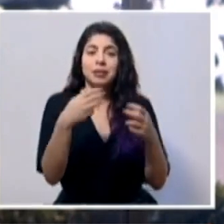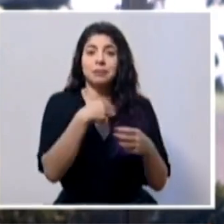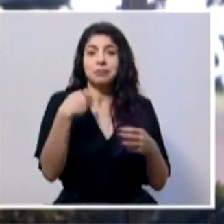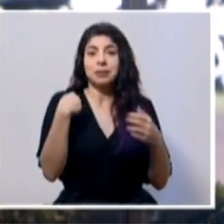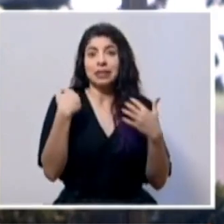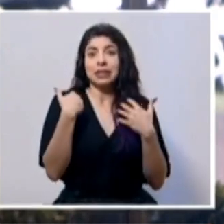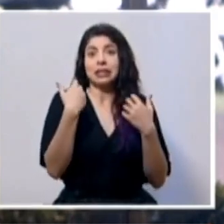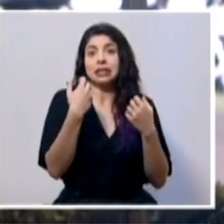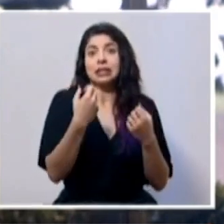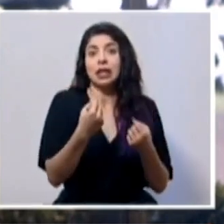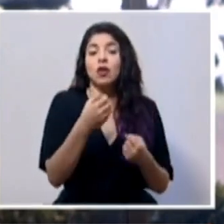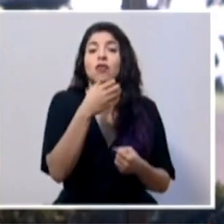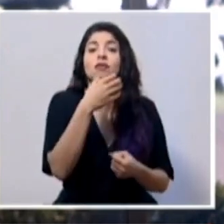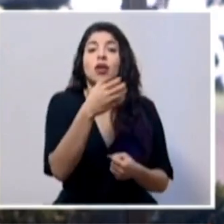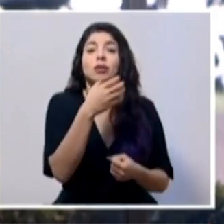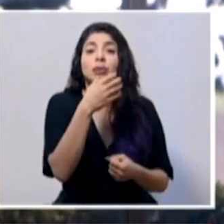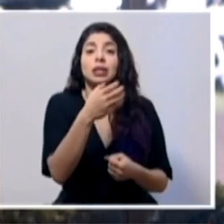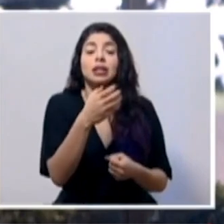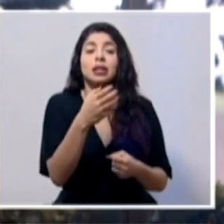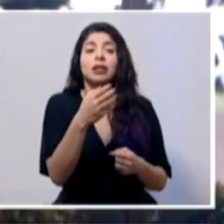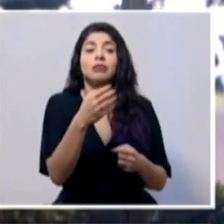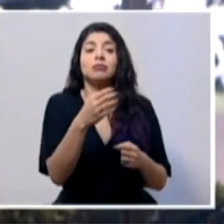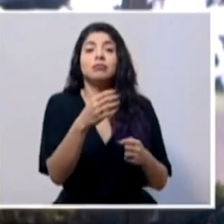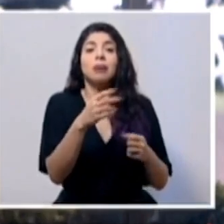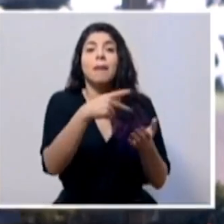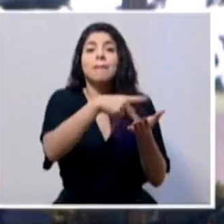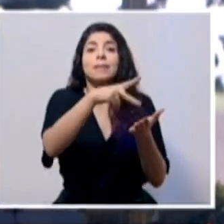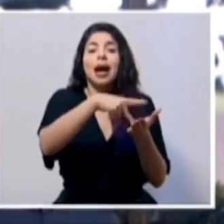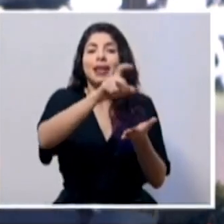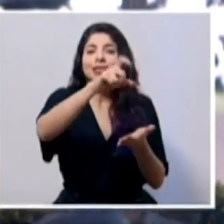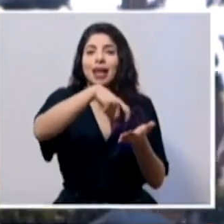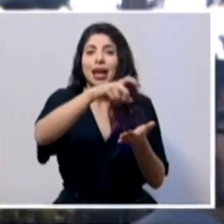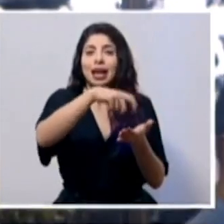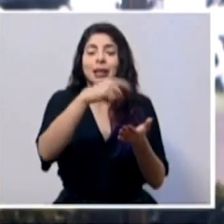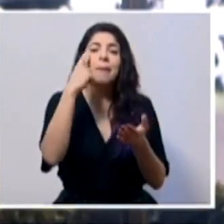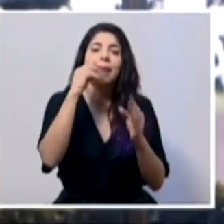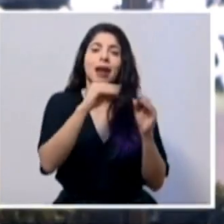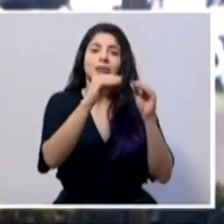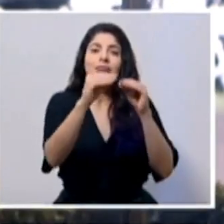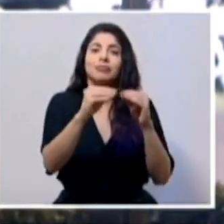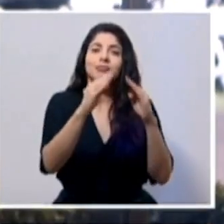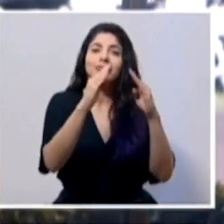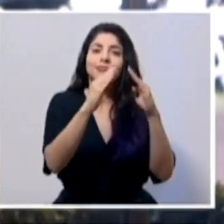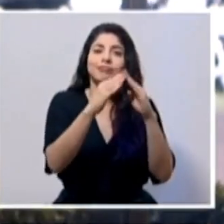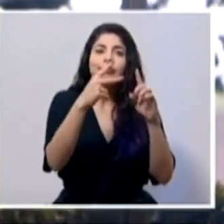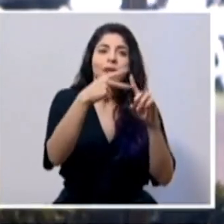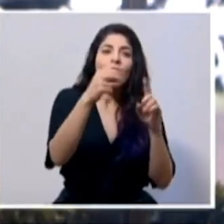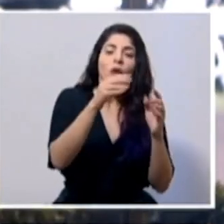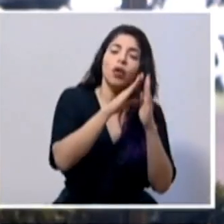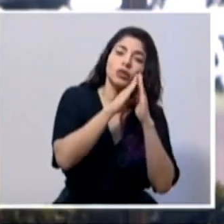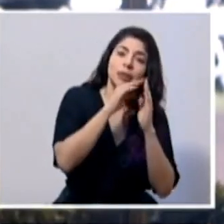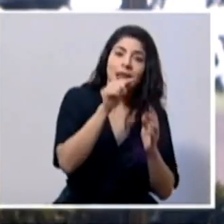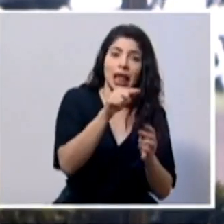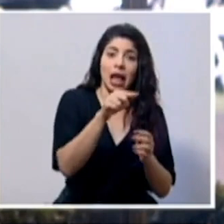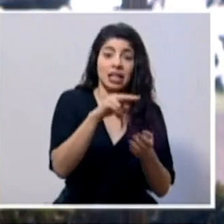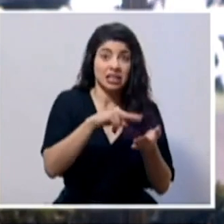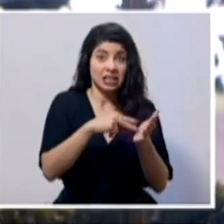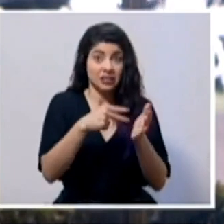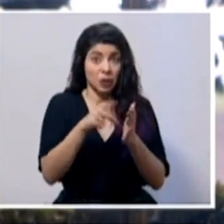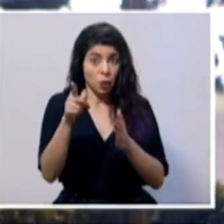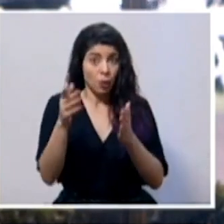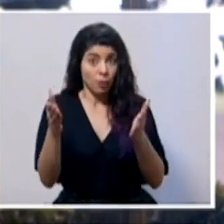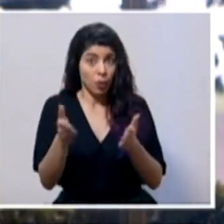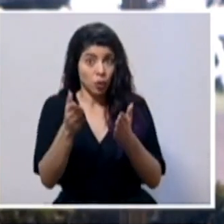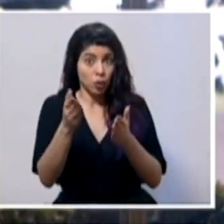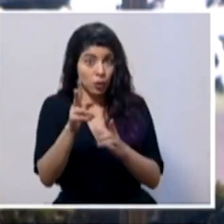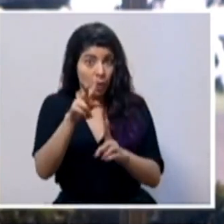sugirió a los peajes habilitar pago con tarjetas. Queríamos saber si ustedes promoverían que se comience a implementar